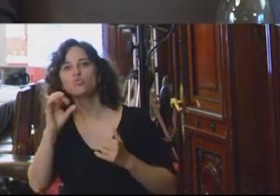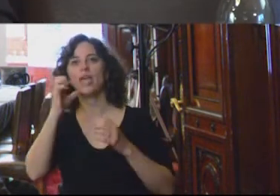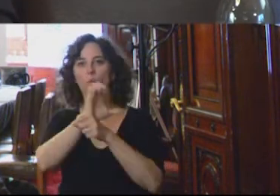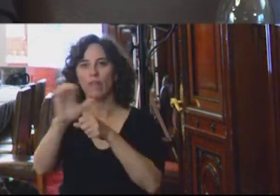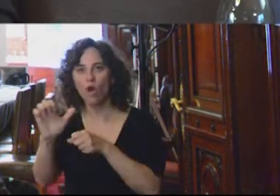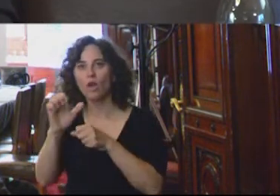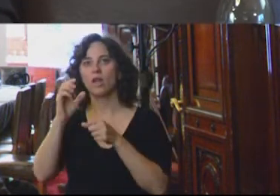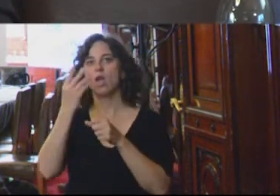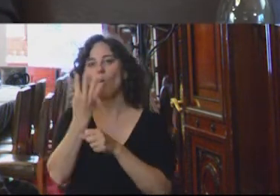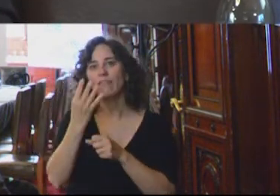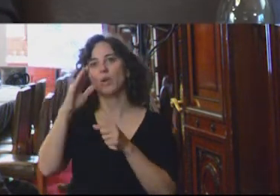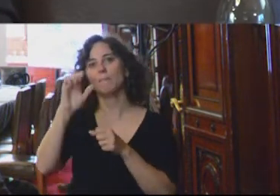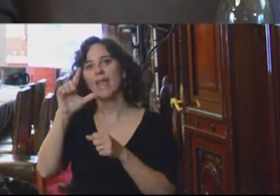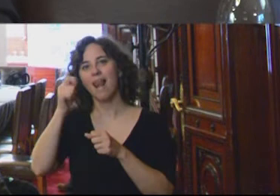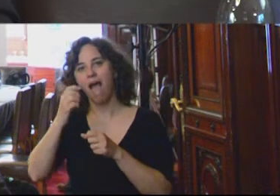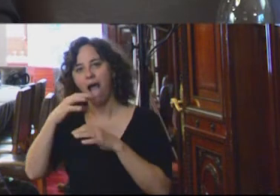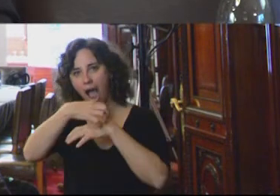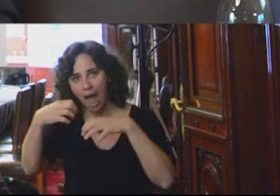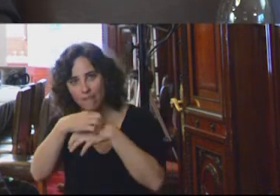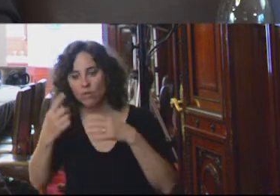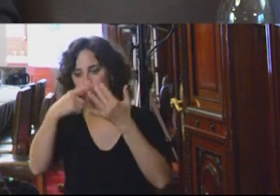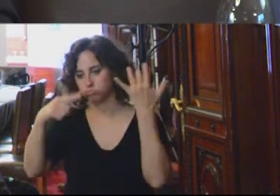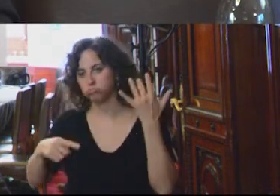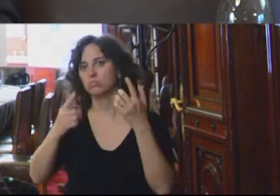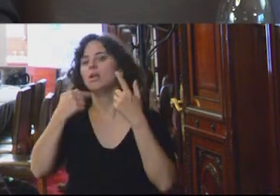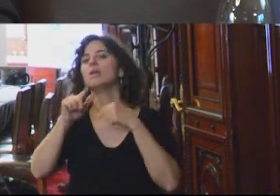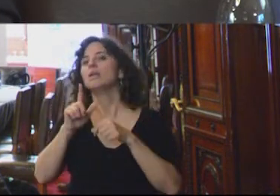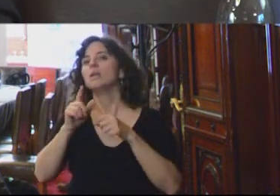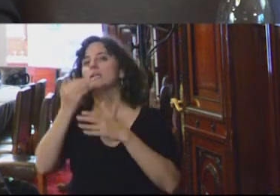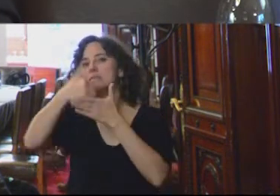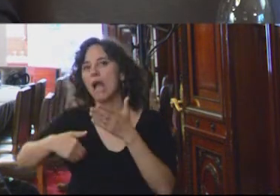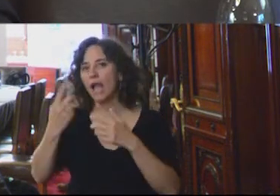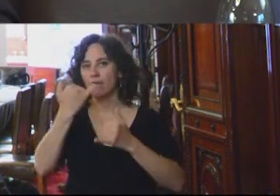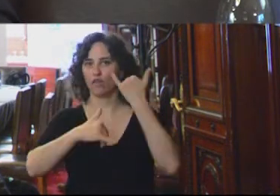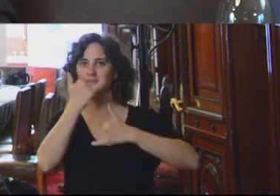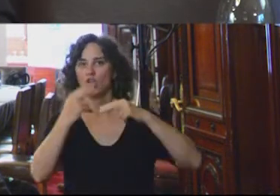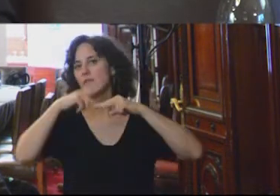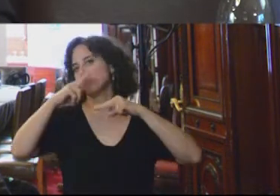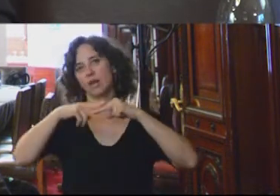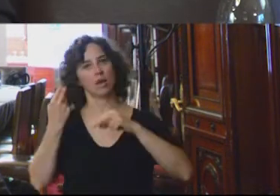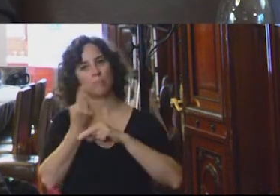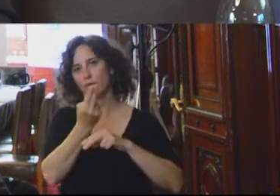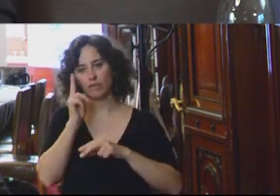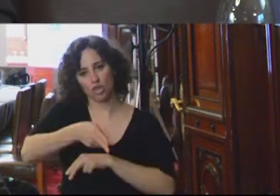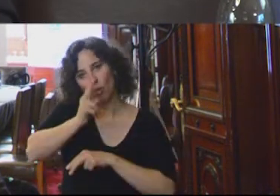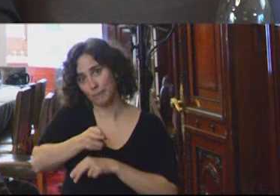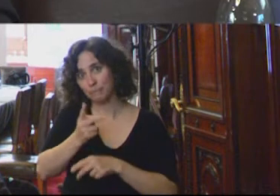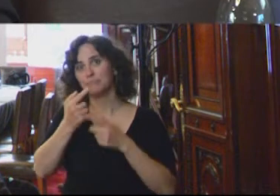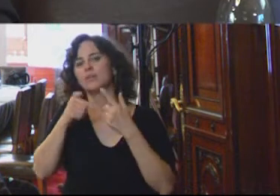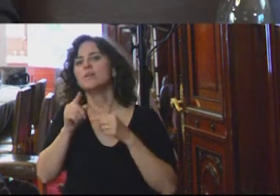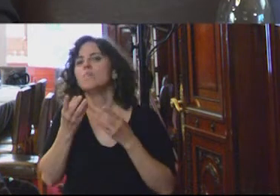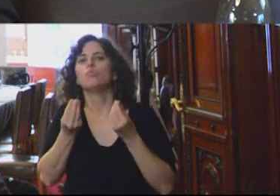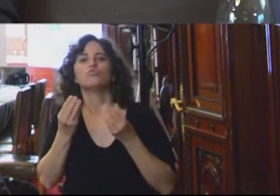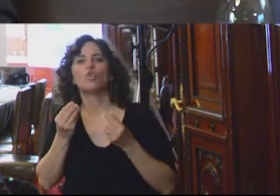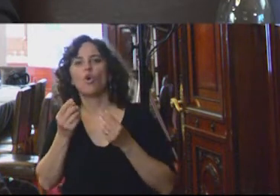B. En época electoral, las webs de varios medios de comunicación y de organizaciones como la que yo dirijo, Fundamedios, sufrieron